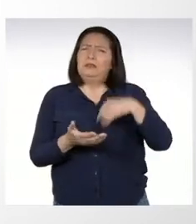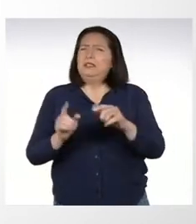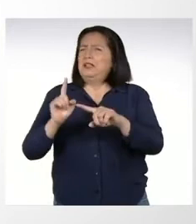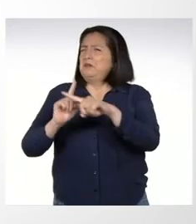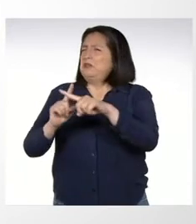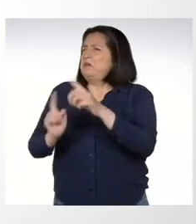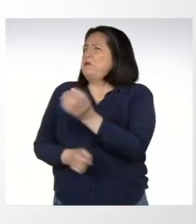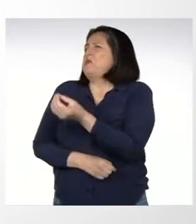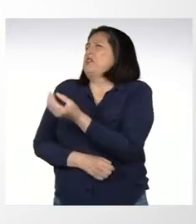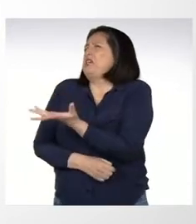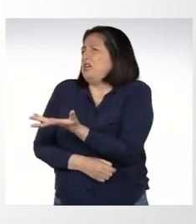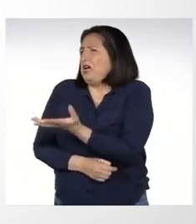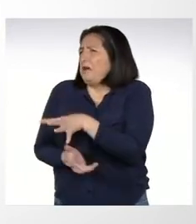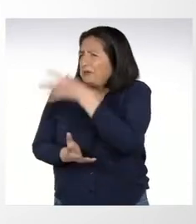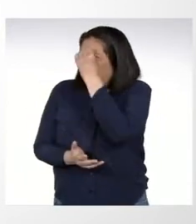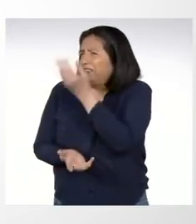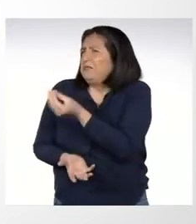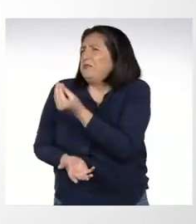multiplicar?